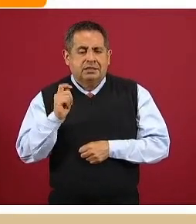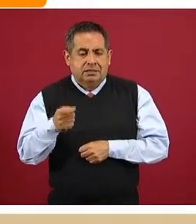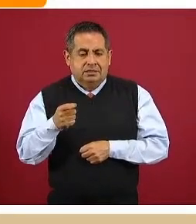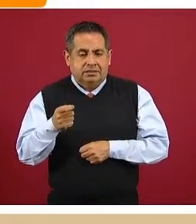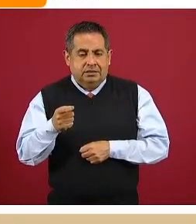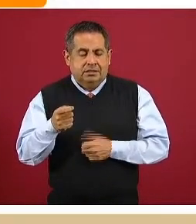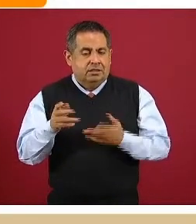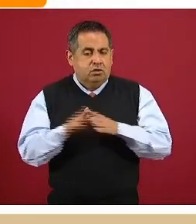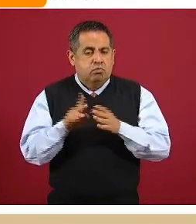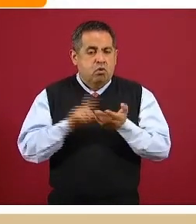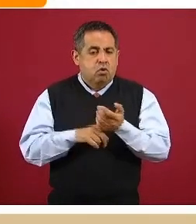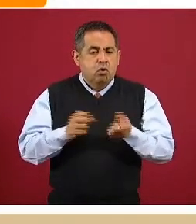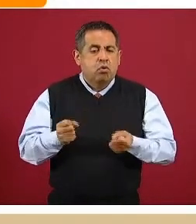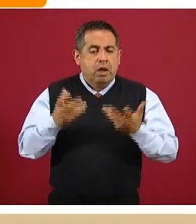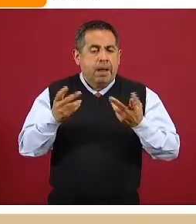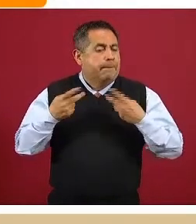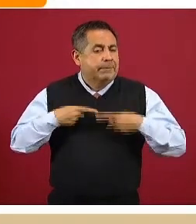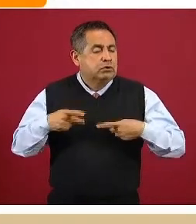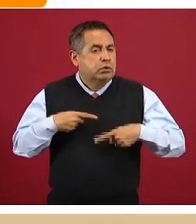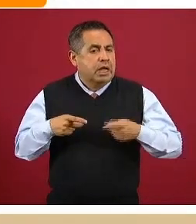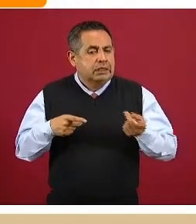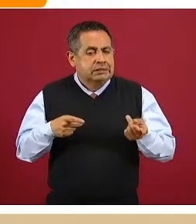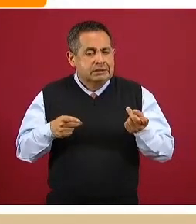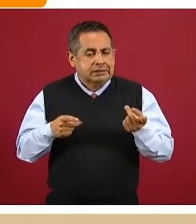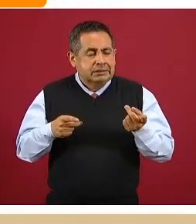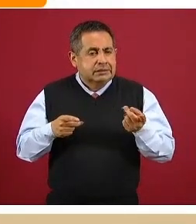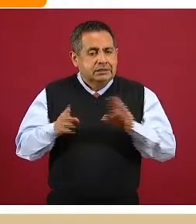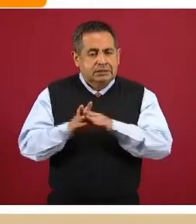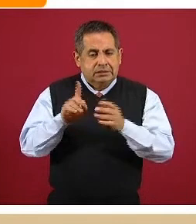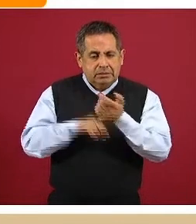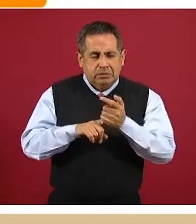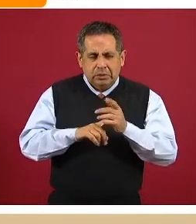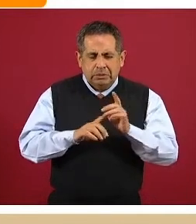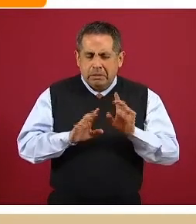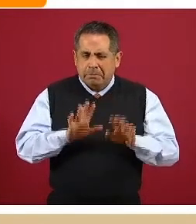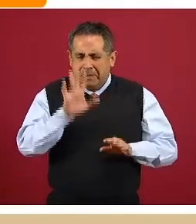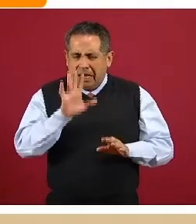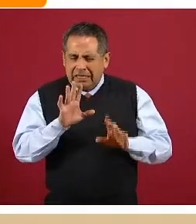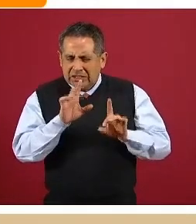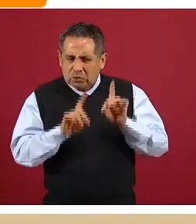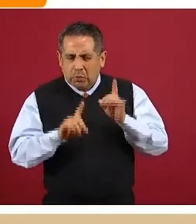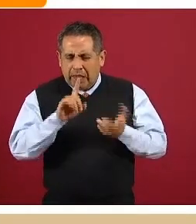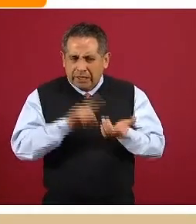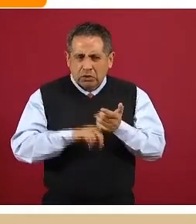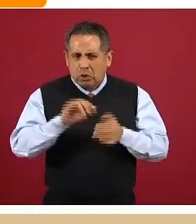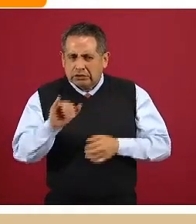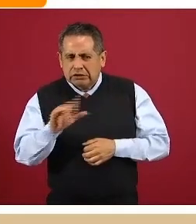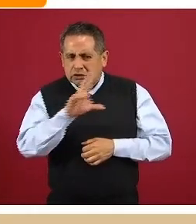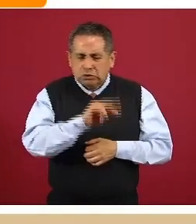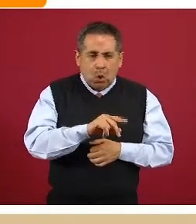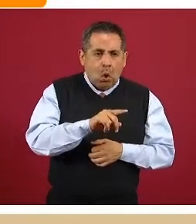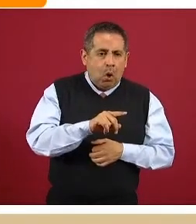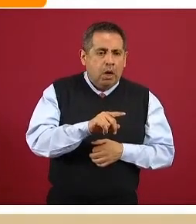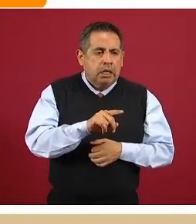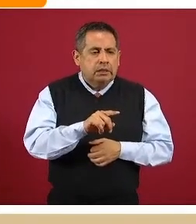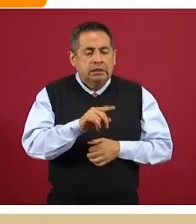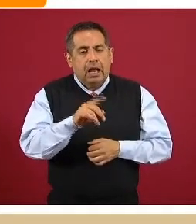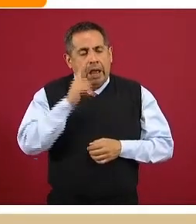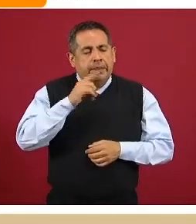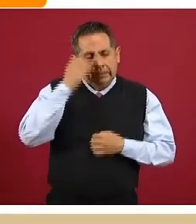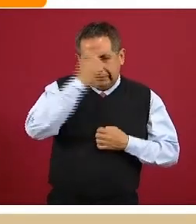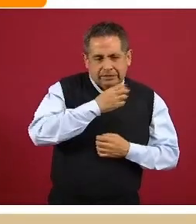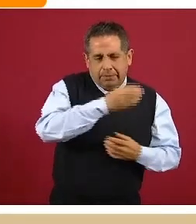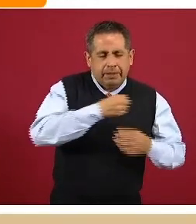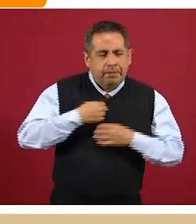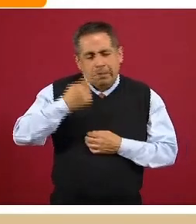prácticamente la cantidad de personas que fueron clasificadas sospechosas y la cantidad de personas, por lo tanto, a las que se les tomó una